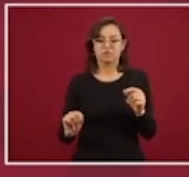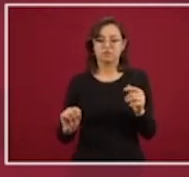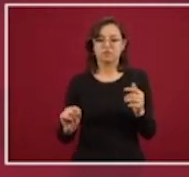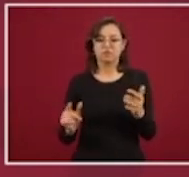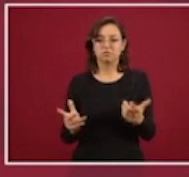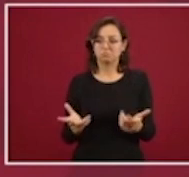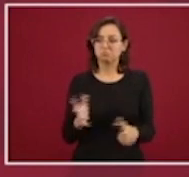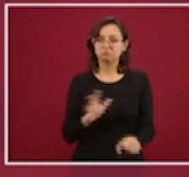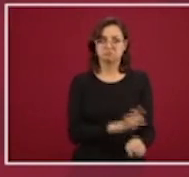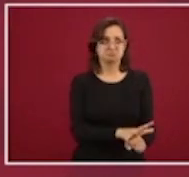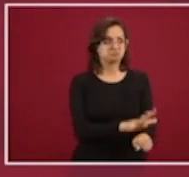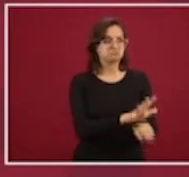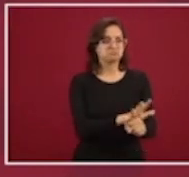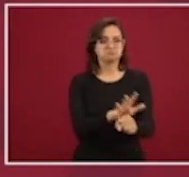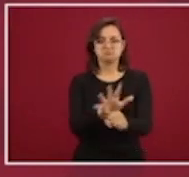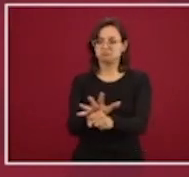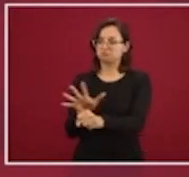de abasto, de